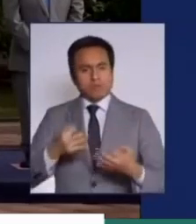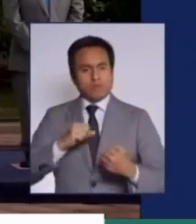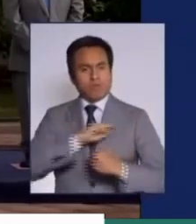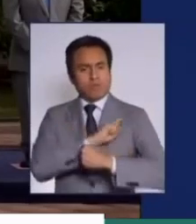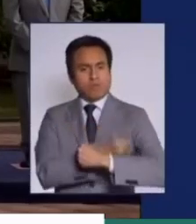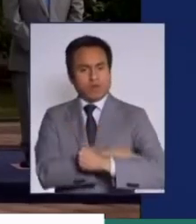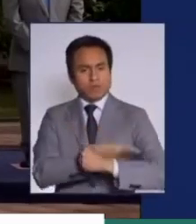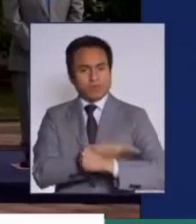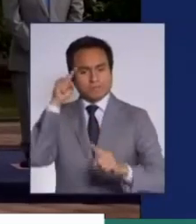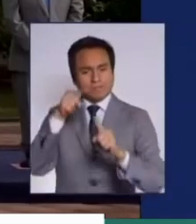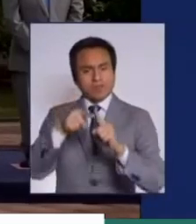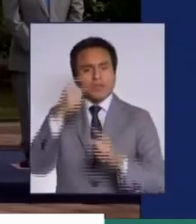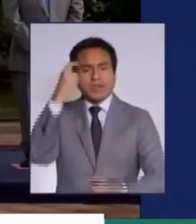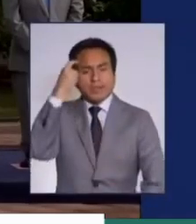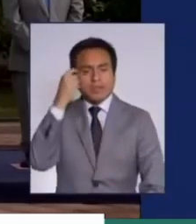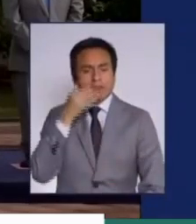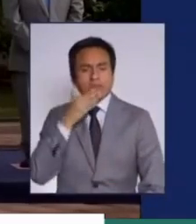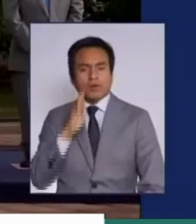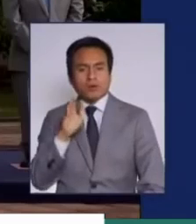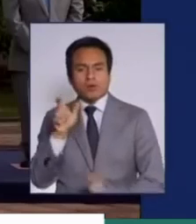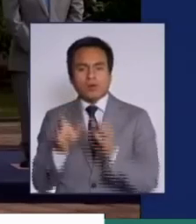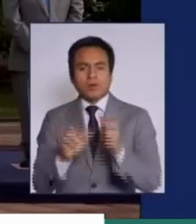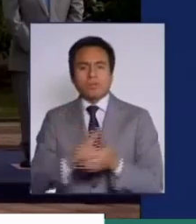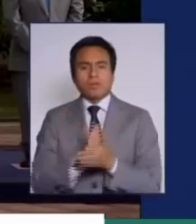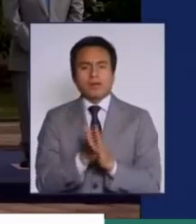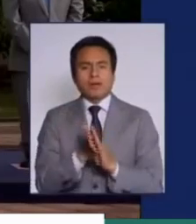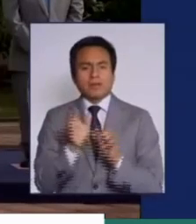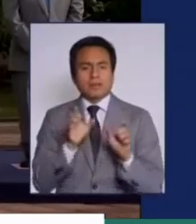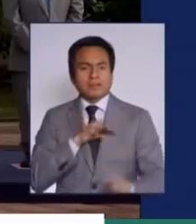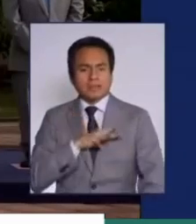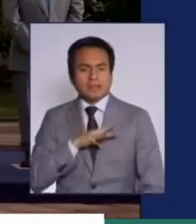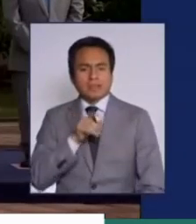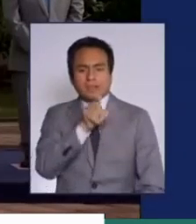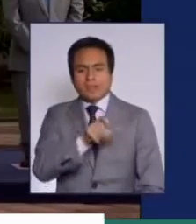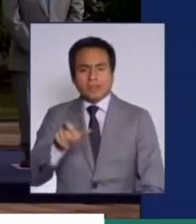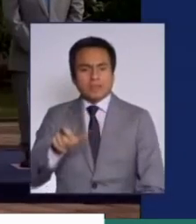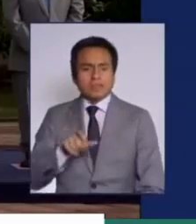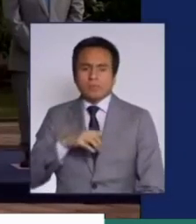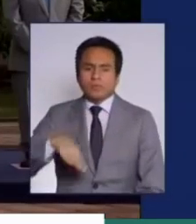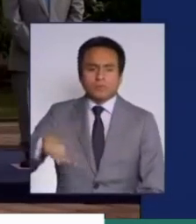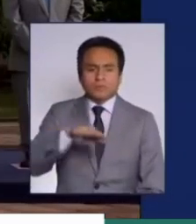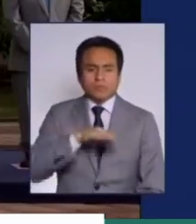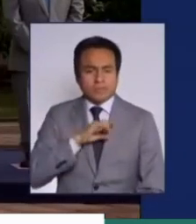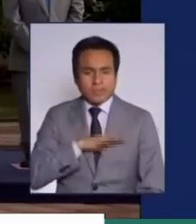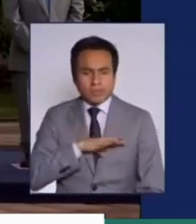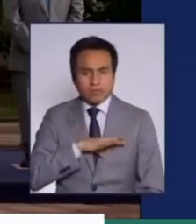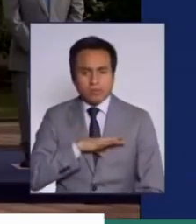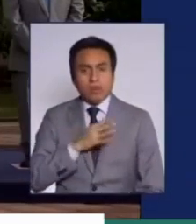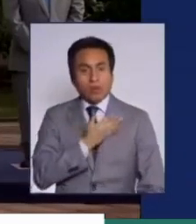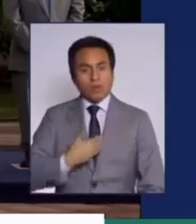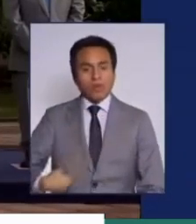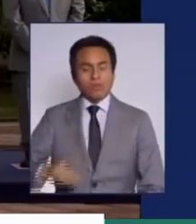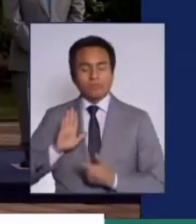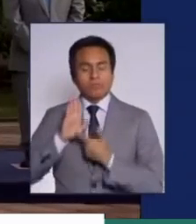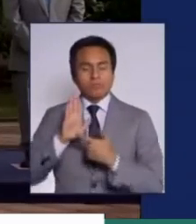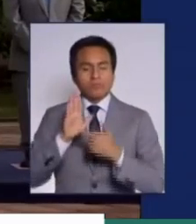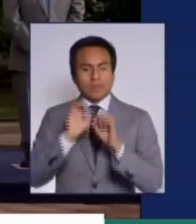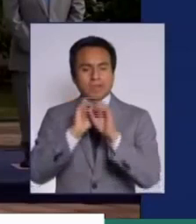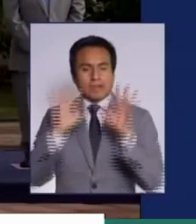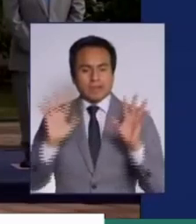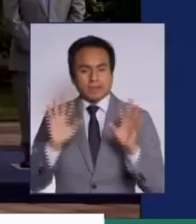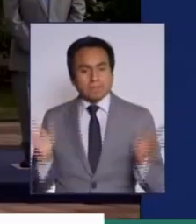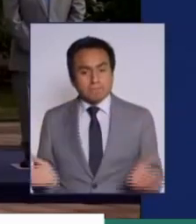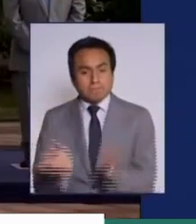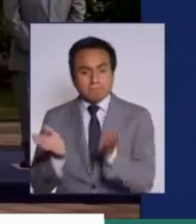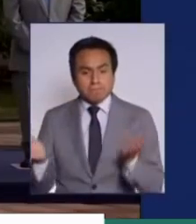120, 130 mil pesos? Es ridículo, encuentro que es irrisorio. Este gobierno lo único que ha hecho todo este tiempo